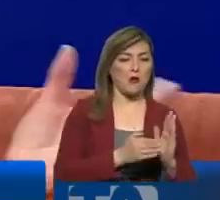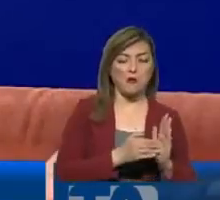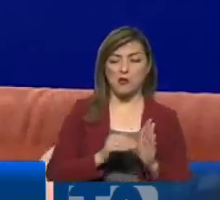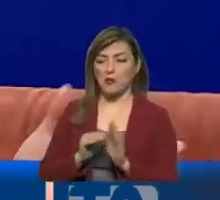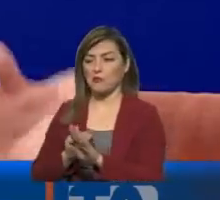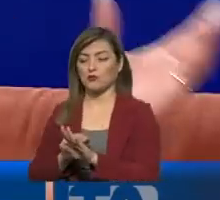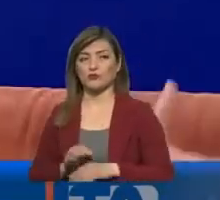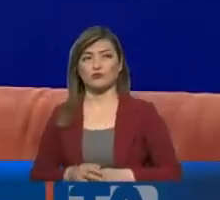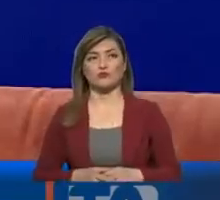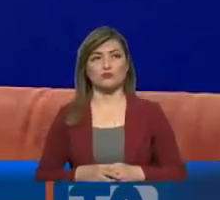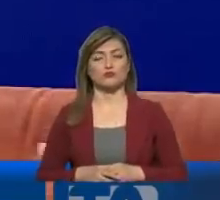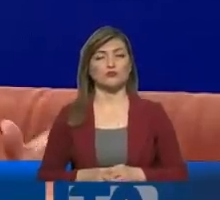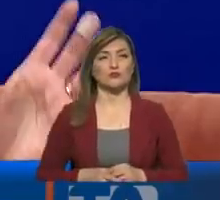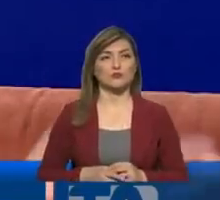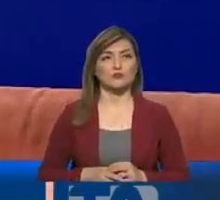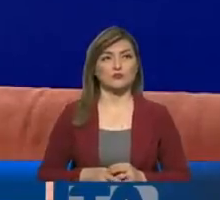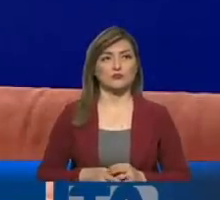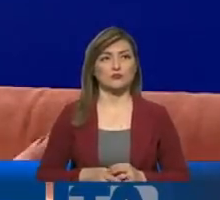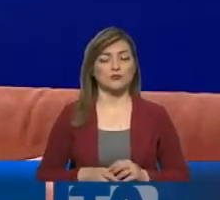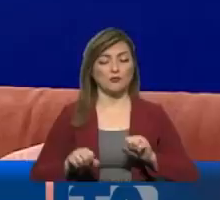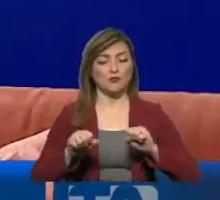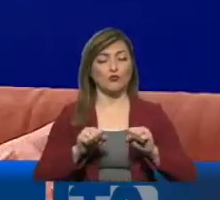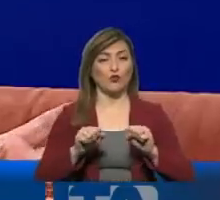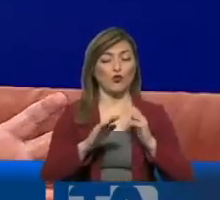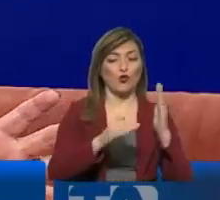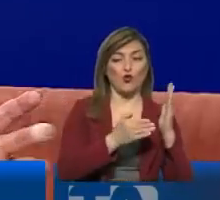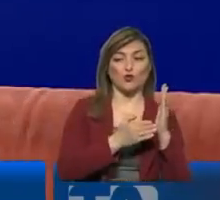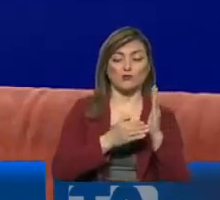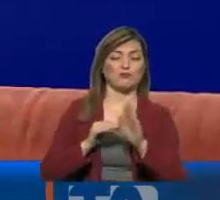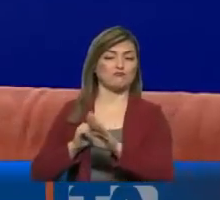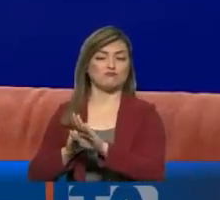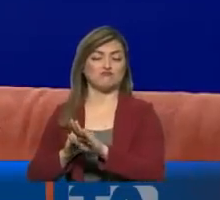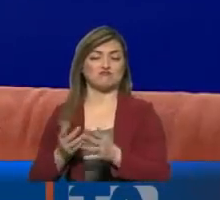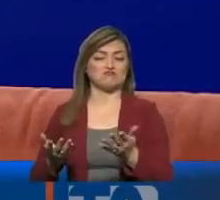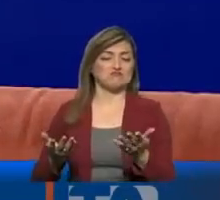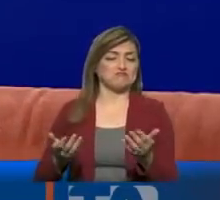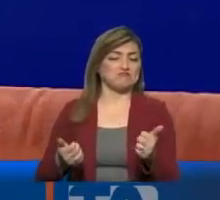remoción. Están en contra de la mala gestión, pero